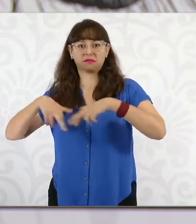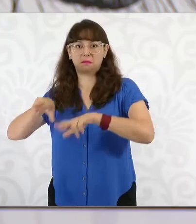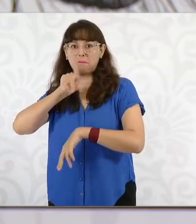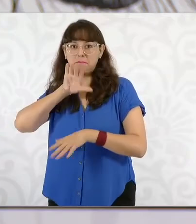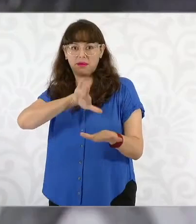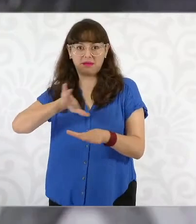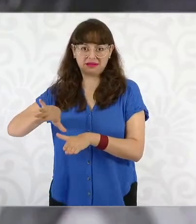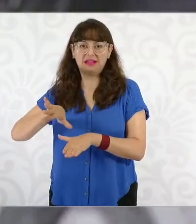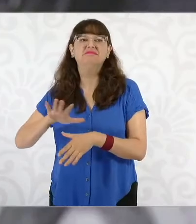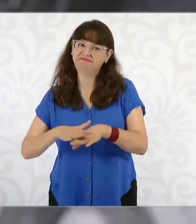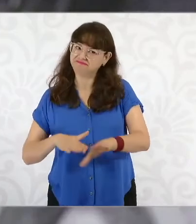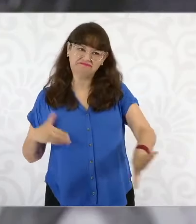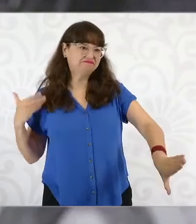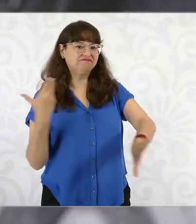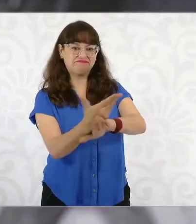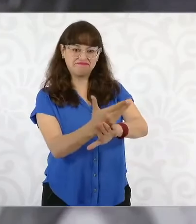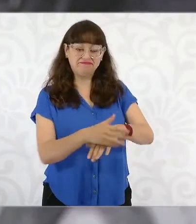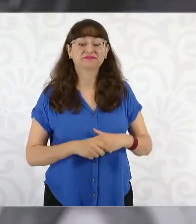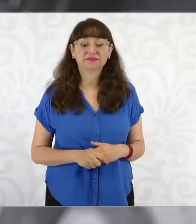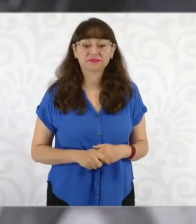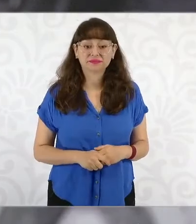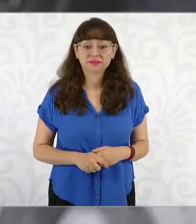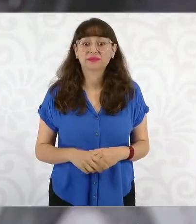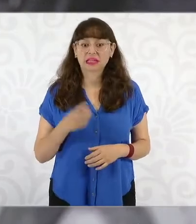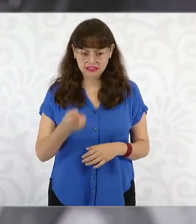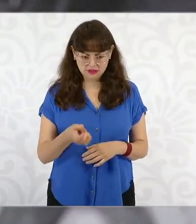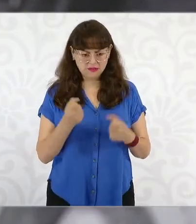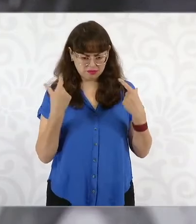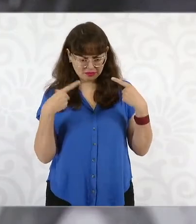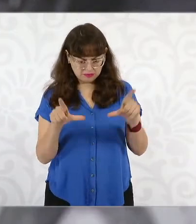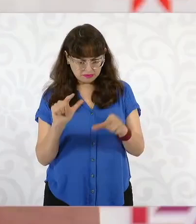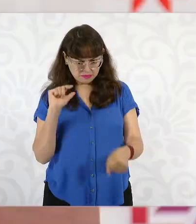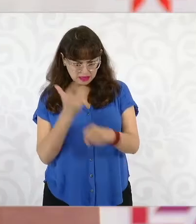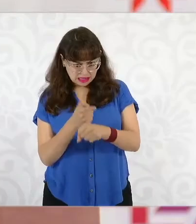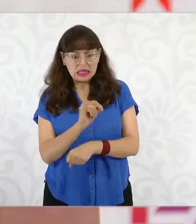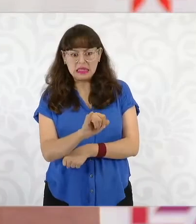Bueno, se identifica con inteligencia artificial una nota,